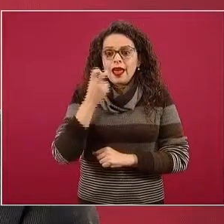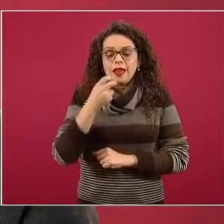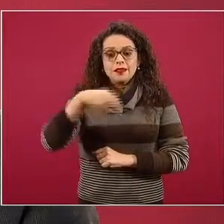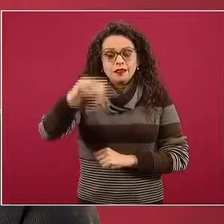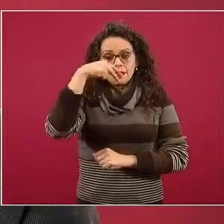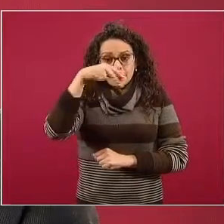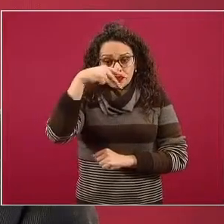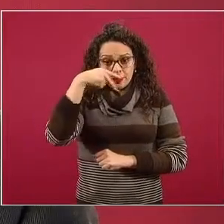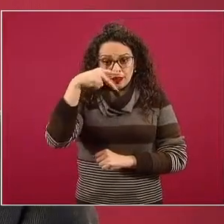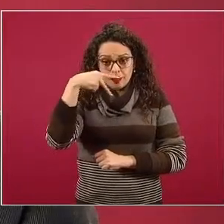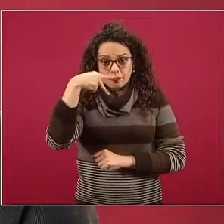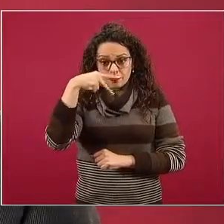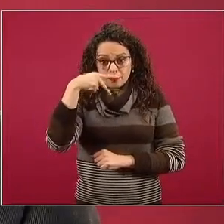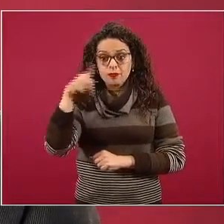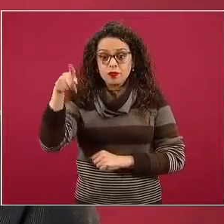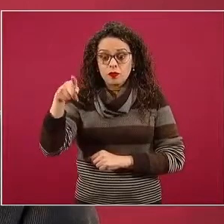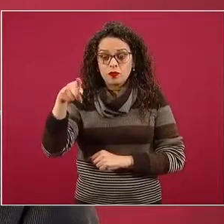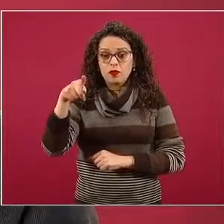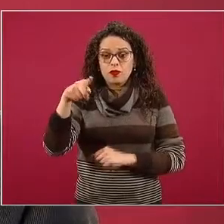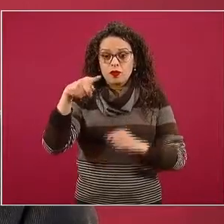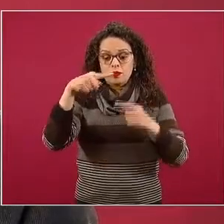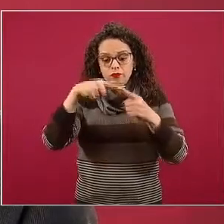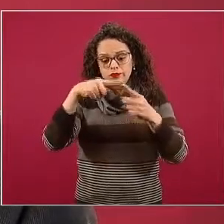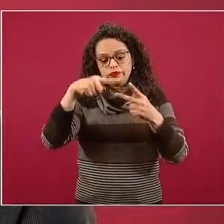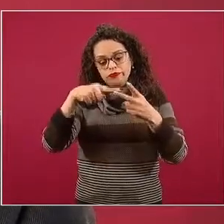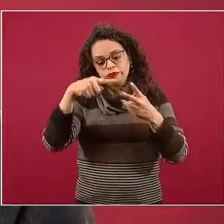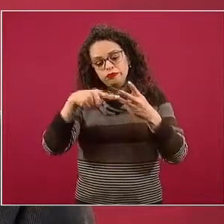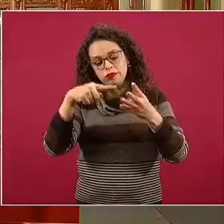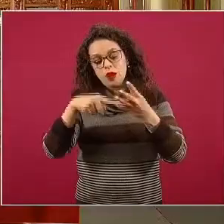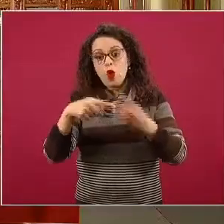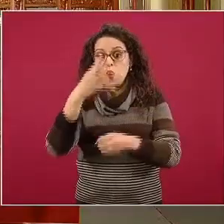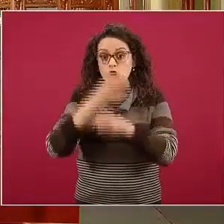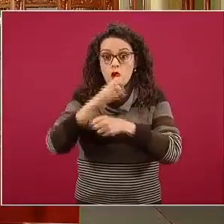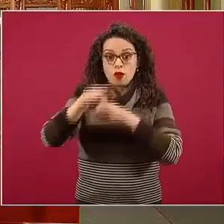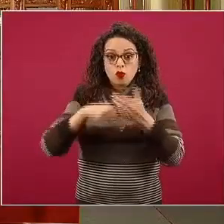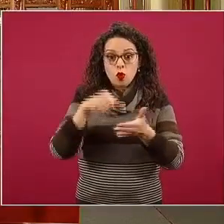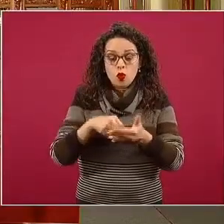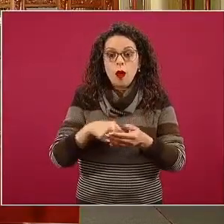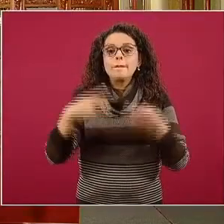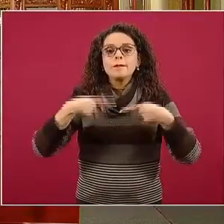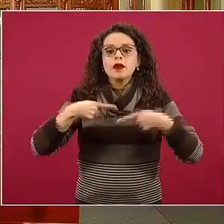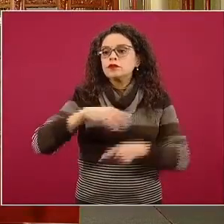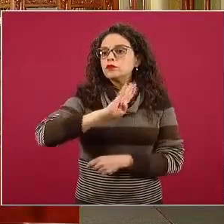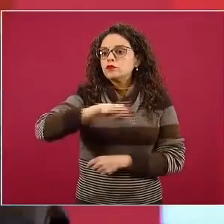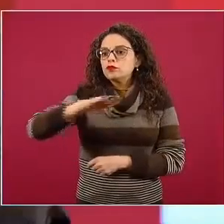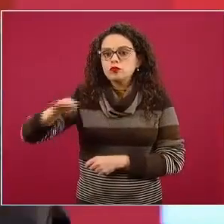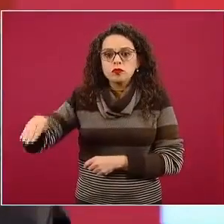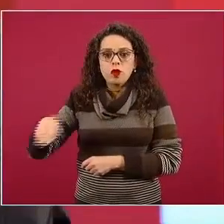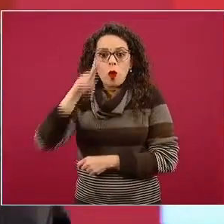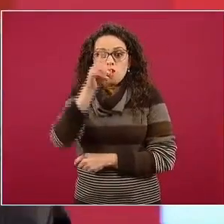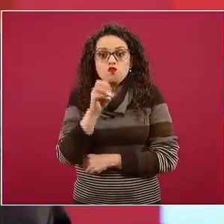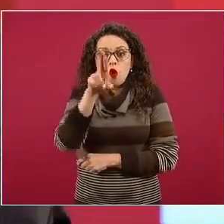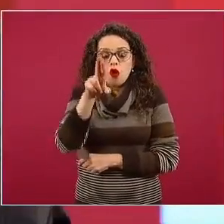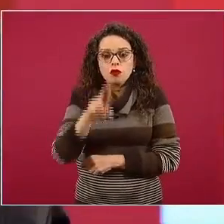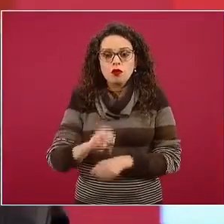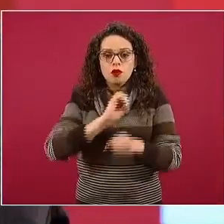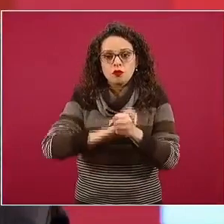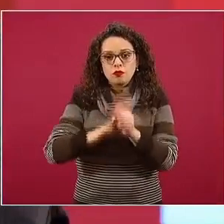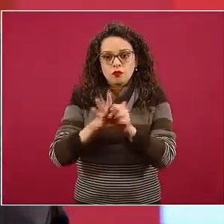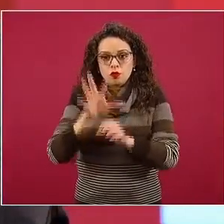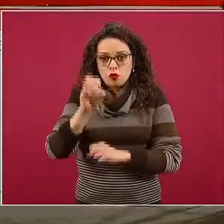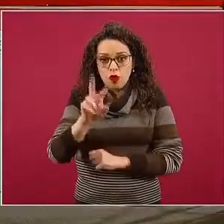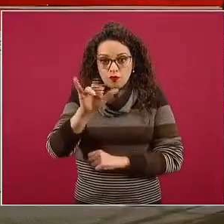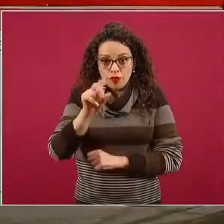las causas, la cuarta en orden de frecuencia, de muerte por COVID. Es decir, el COVID a su vez se